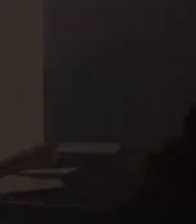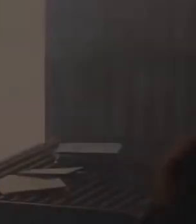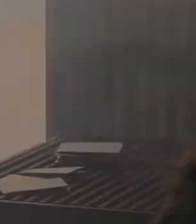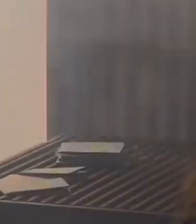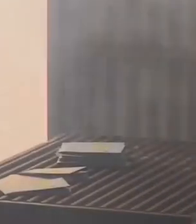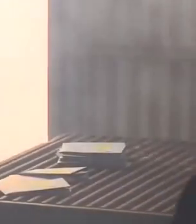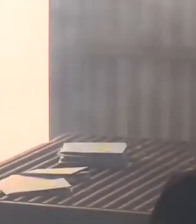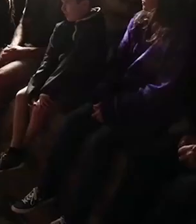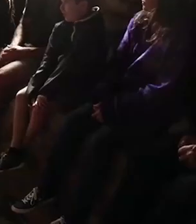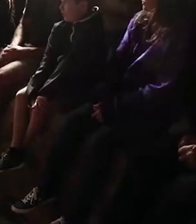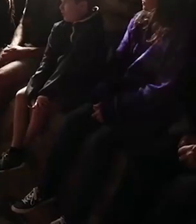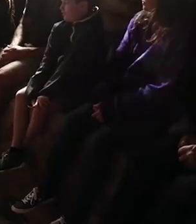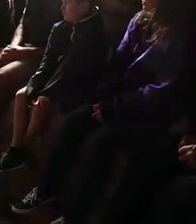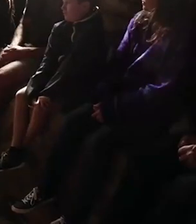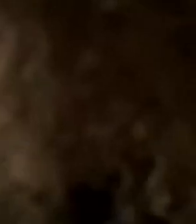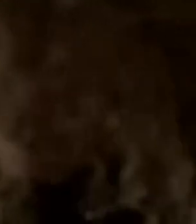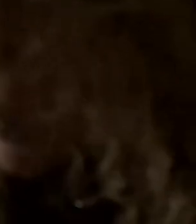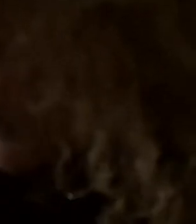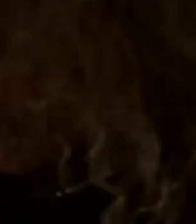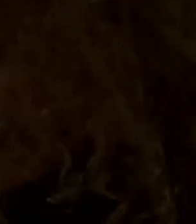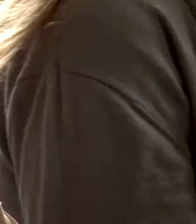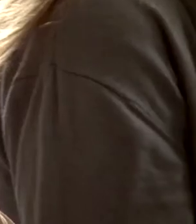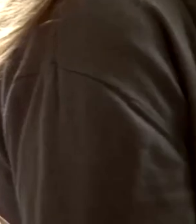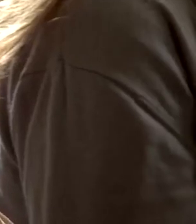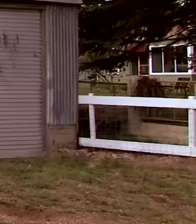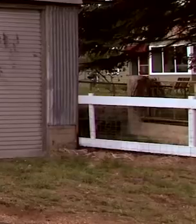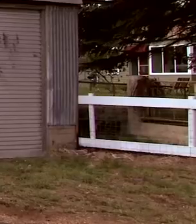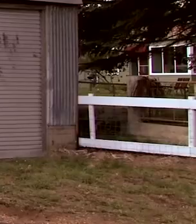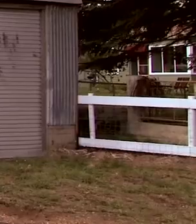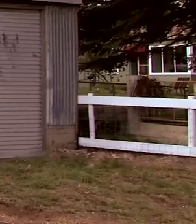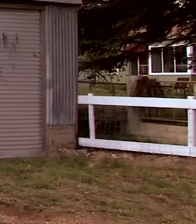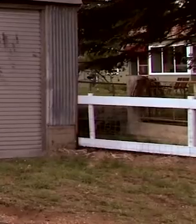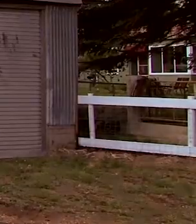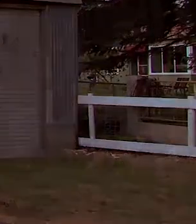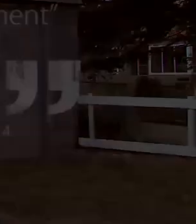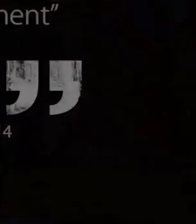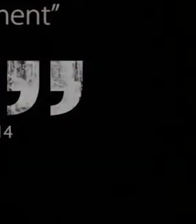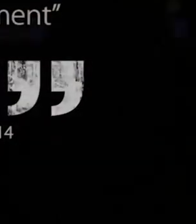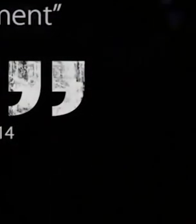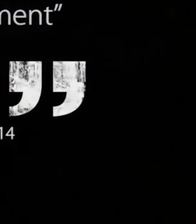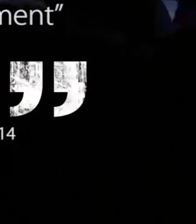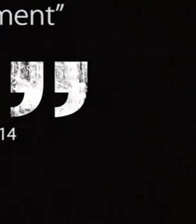Lo siento, desde la cabina no se ve lo que aparece como subtítulo.